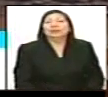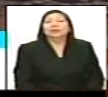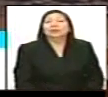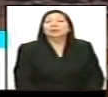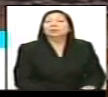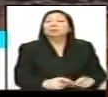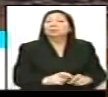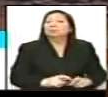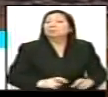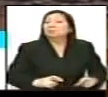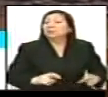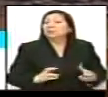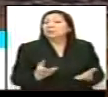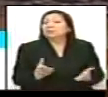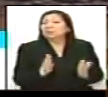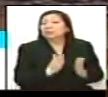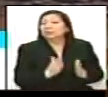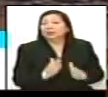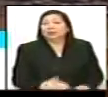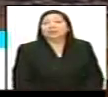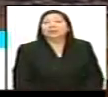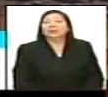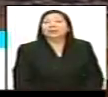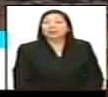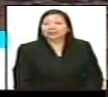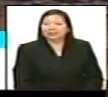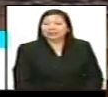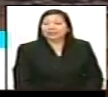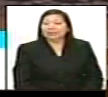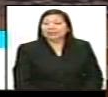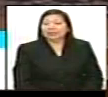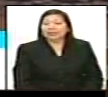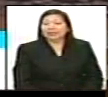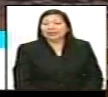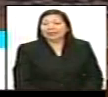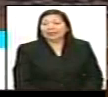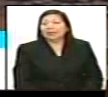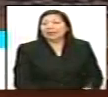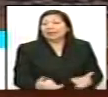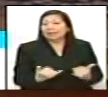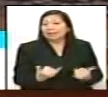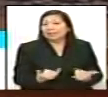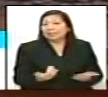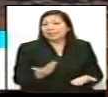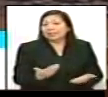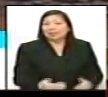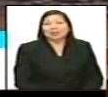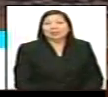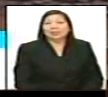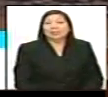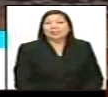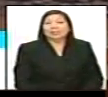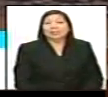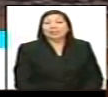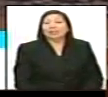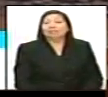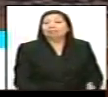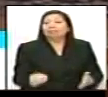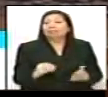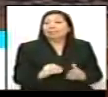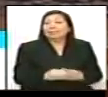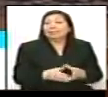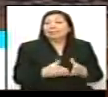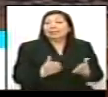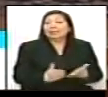inmunidad parlamentaria operara automáticamente, ¿no? Esto, por supuesto, nos hubiera ahorrado